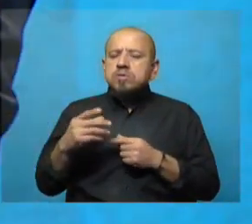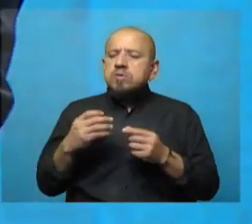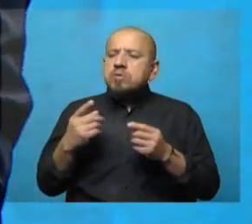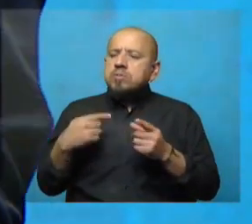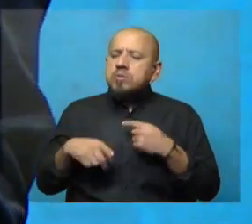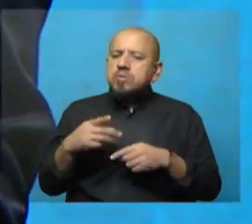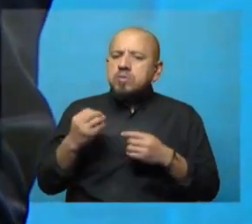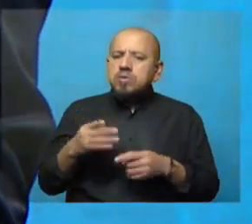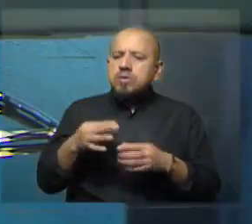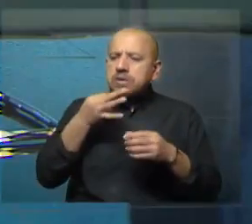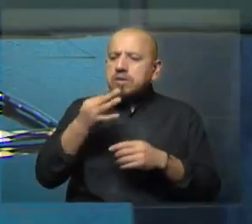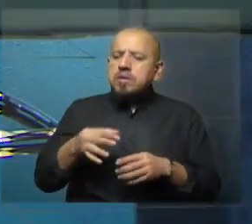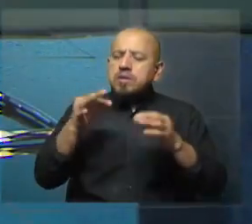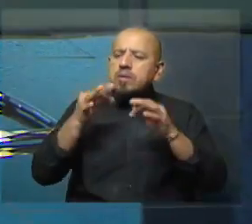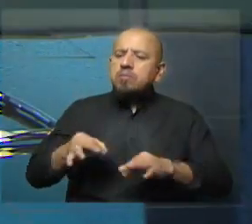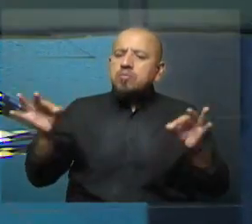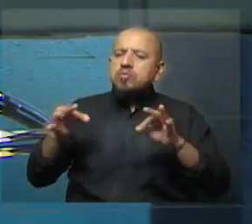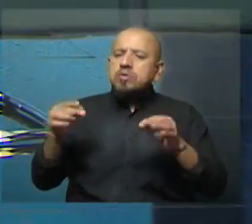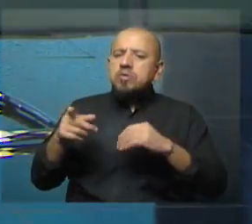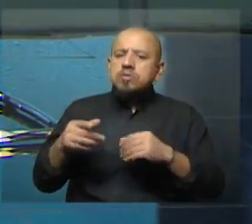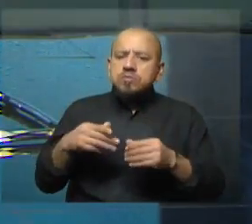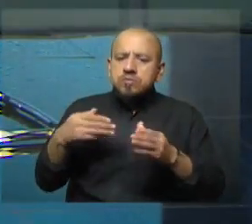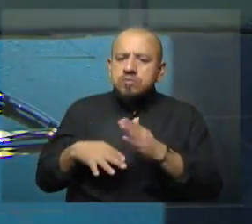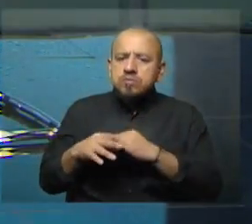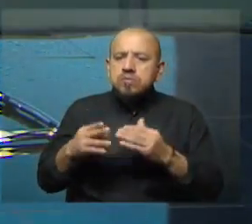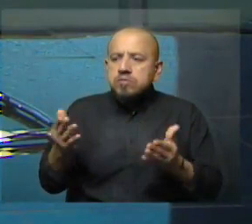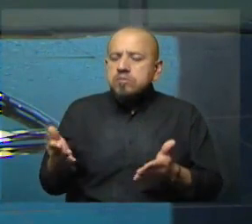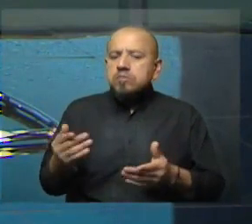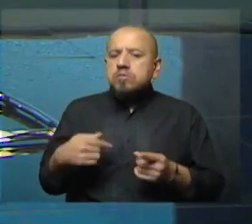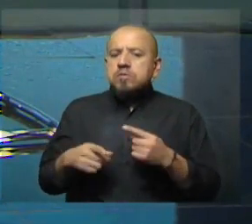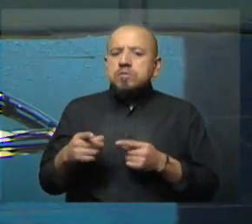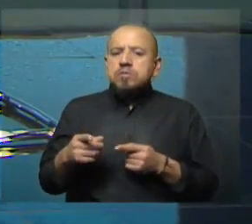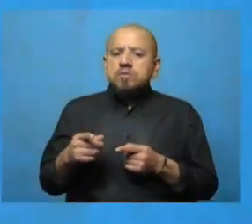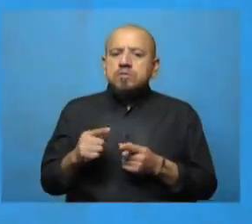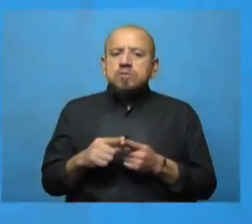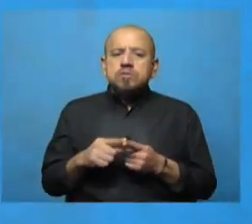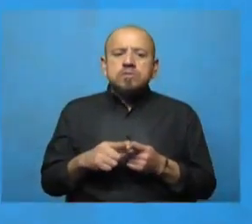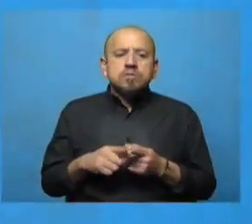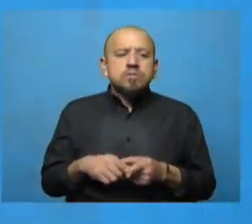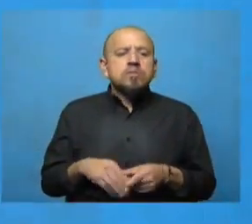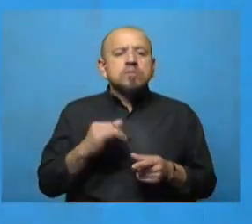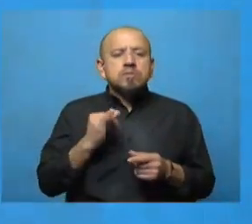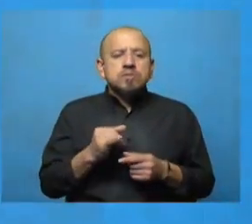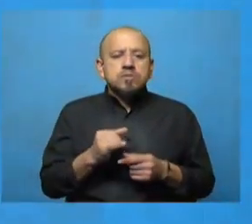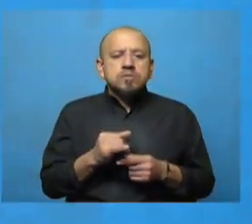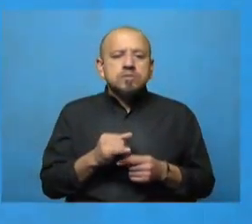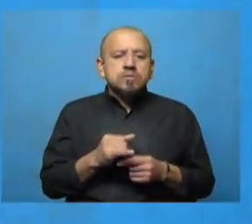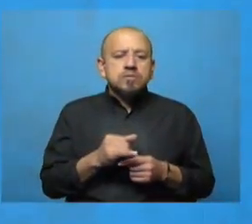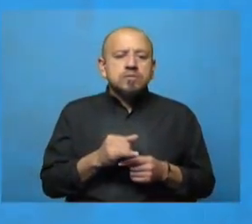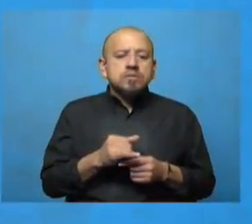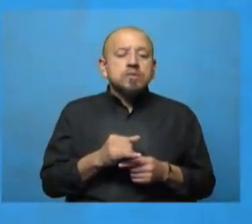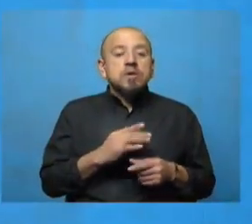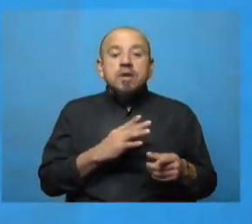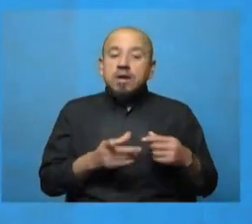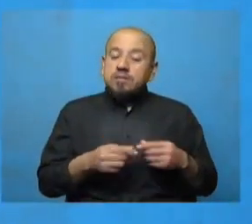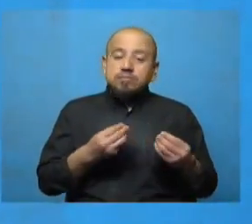mencionaste canciones vos entras casi que por casualidad Si se quiere no totalmente una una serie de hechos que